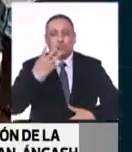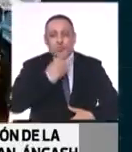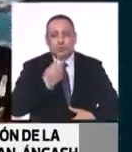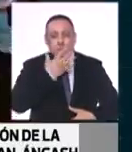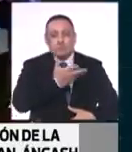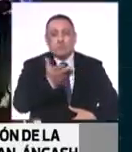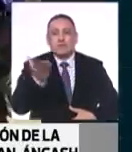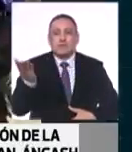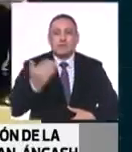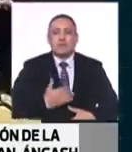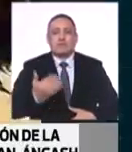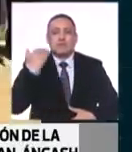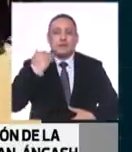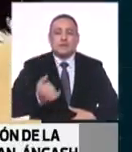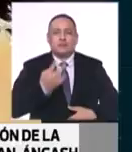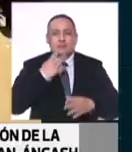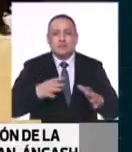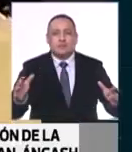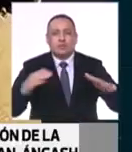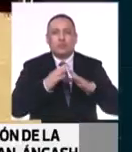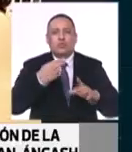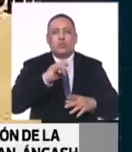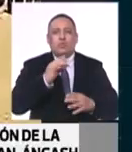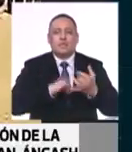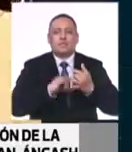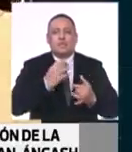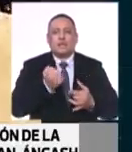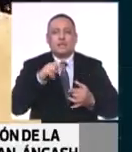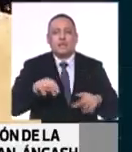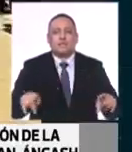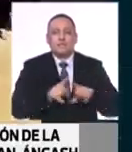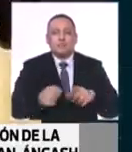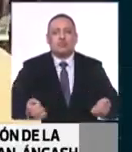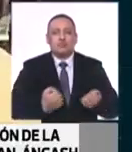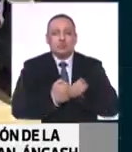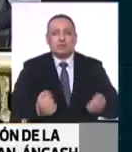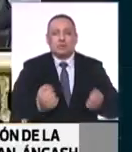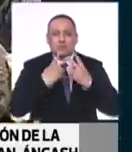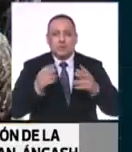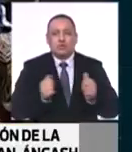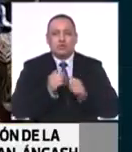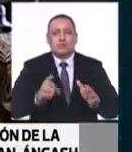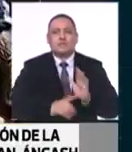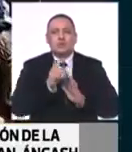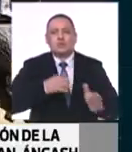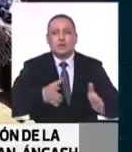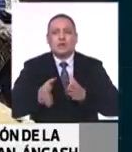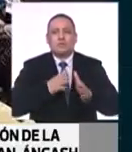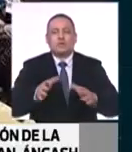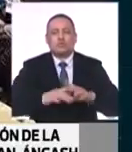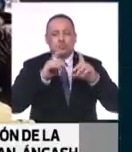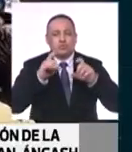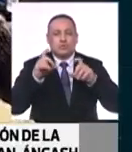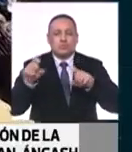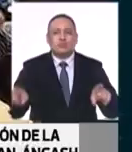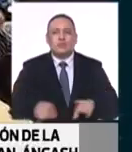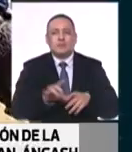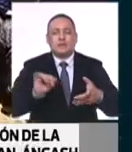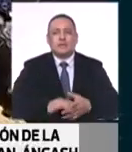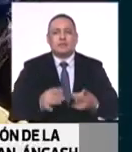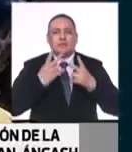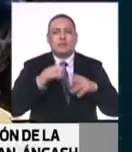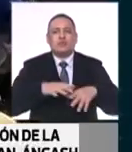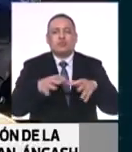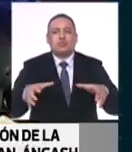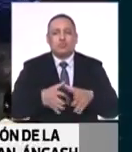vista detrás de nosotros está el Guamacán. Impulsemos también con el desarrollo de las carreteras el turismo, ¿no? Aquí hay no solamente